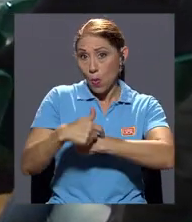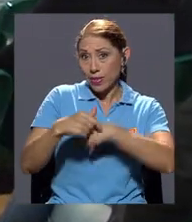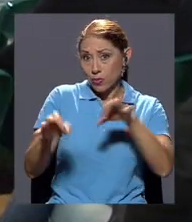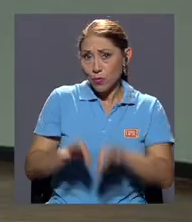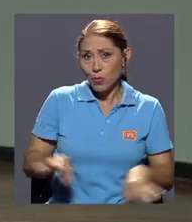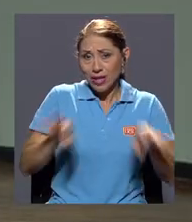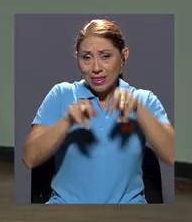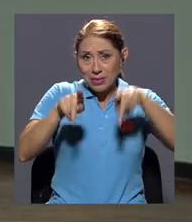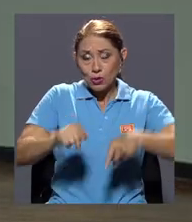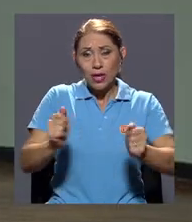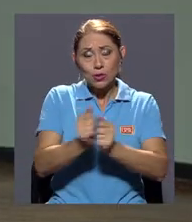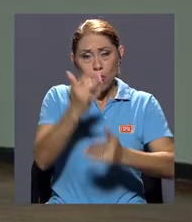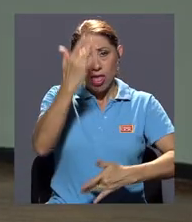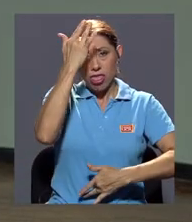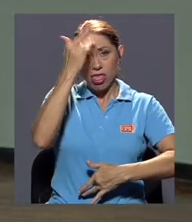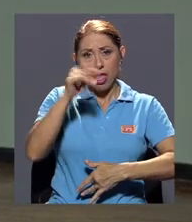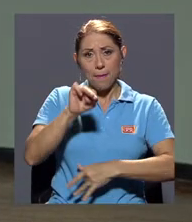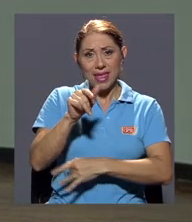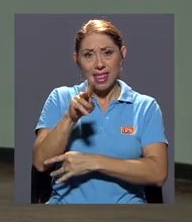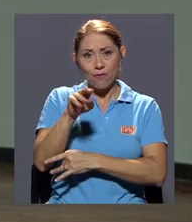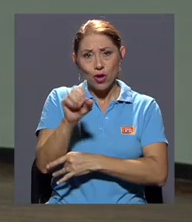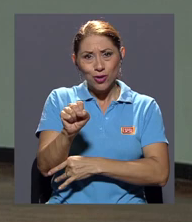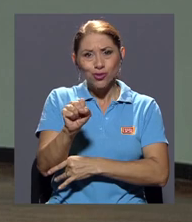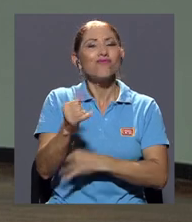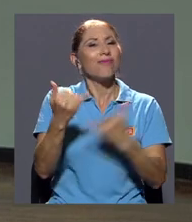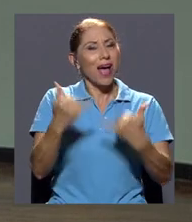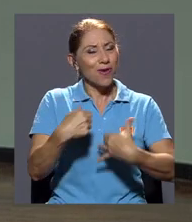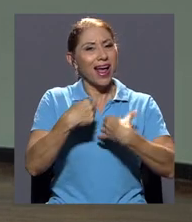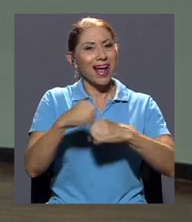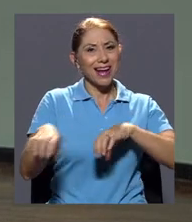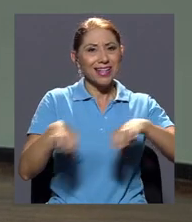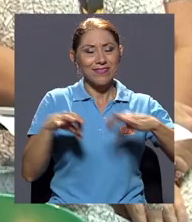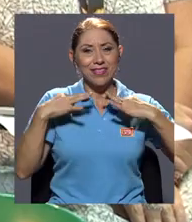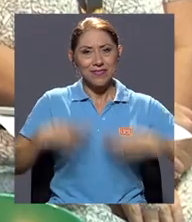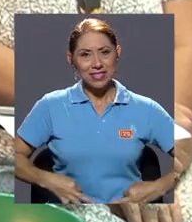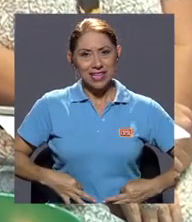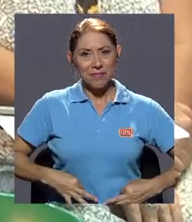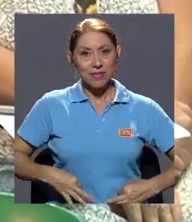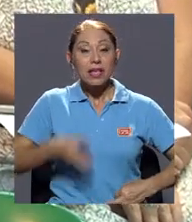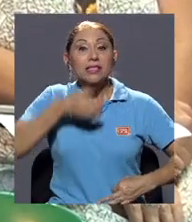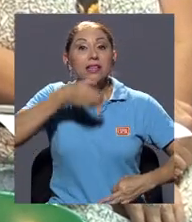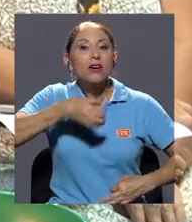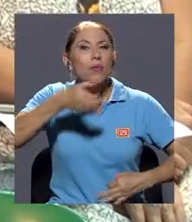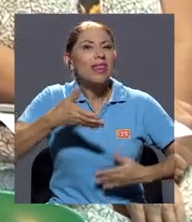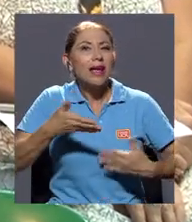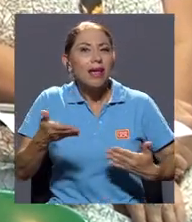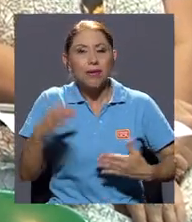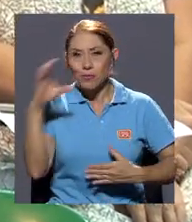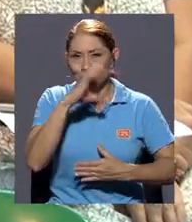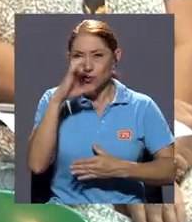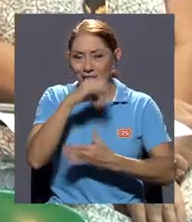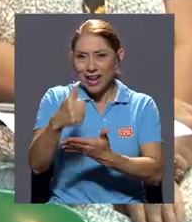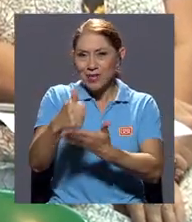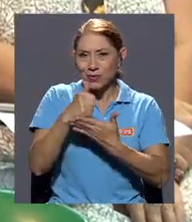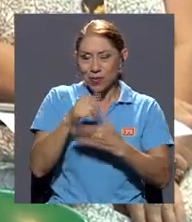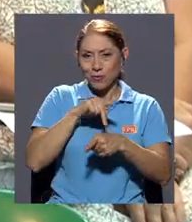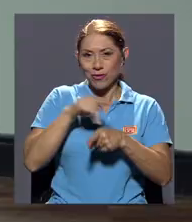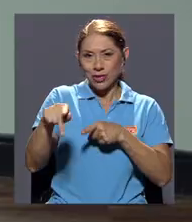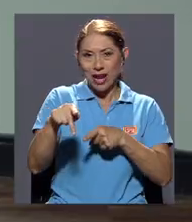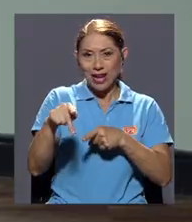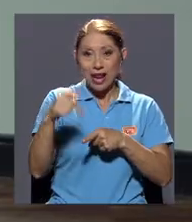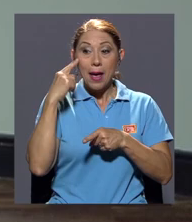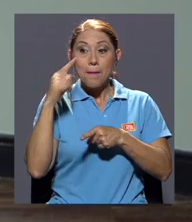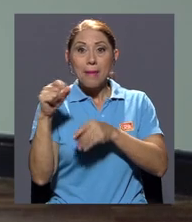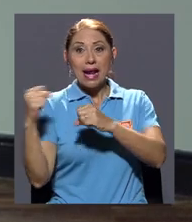padecimientos metabólicos realicen actividad física. Se recomienda buscar ayuda profesional para adecuar la rutina de acuerdo al tipo